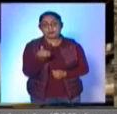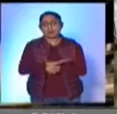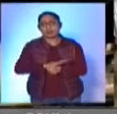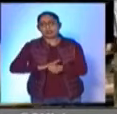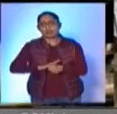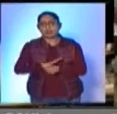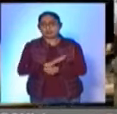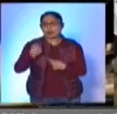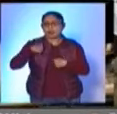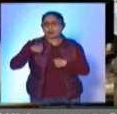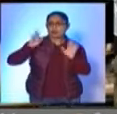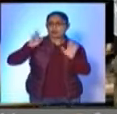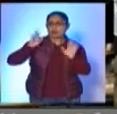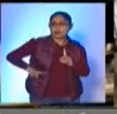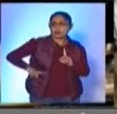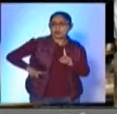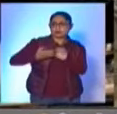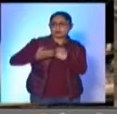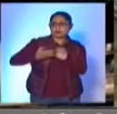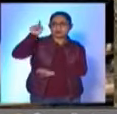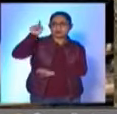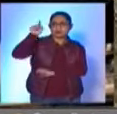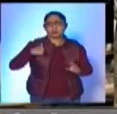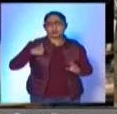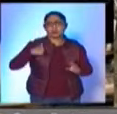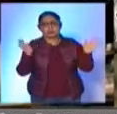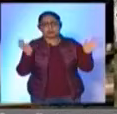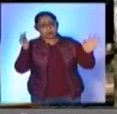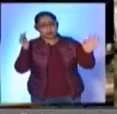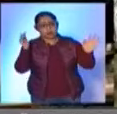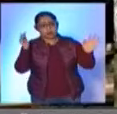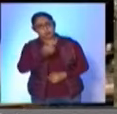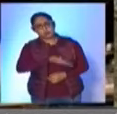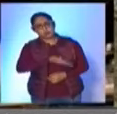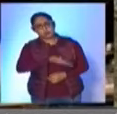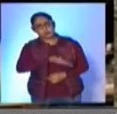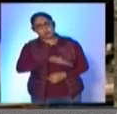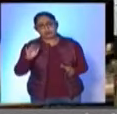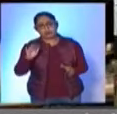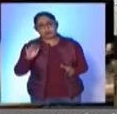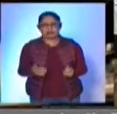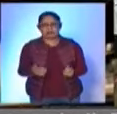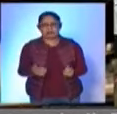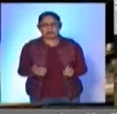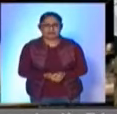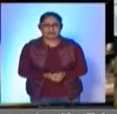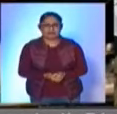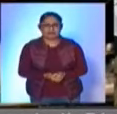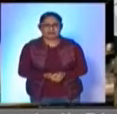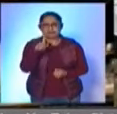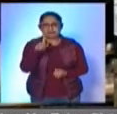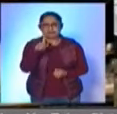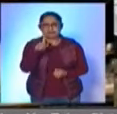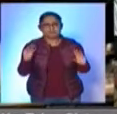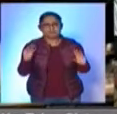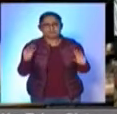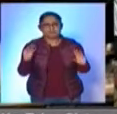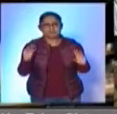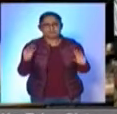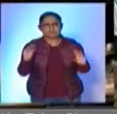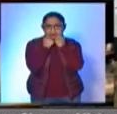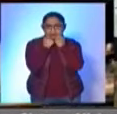que lo tiene la culpa el gobierno del estado y es que yo no sabía. O sea, la omisión y la negligencia es